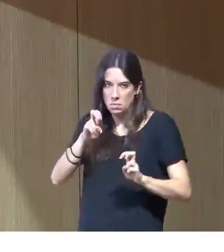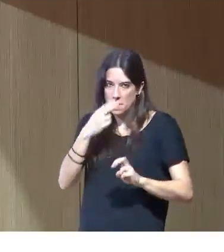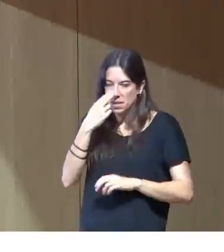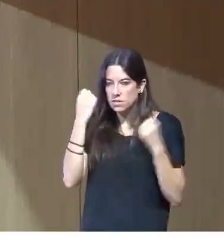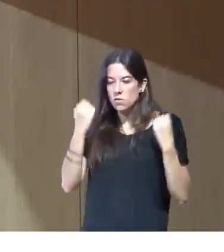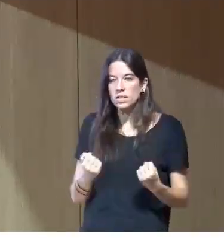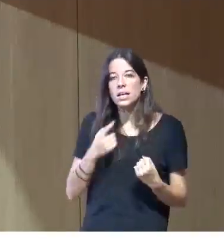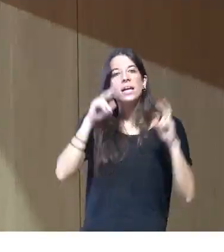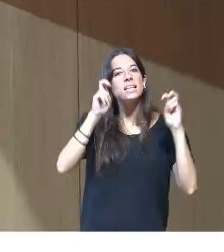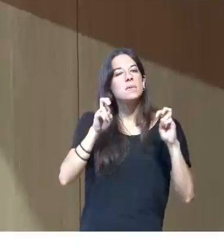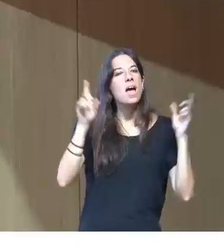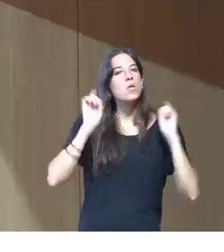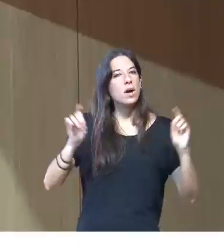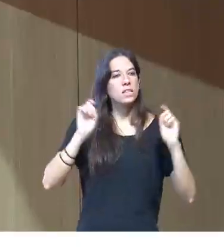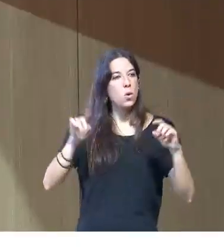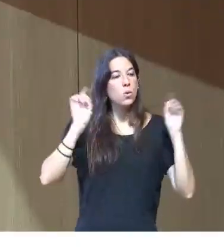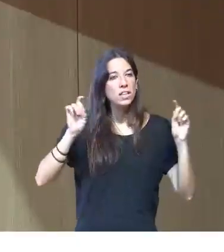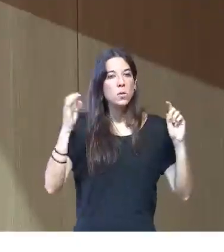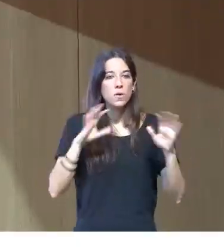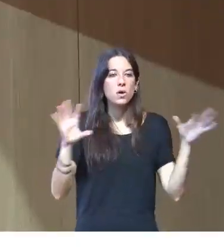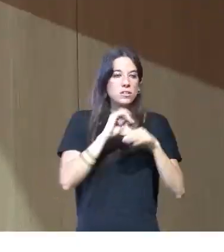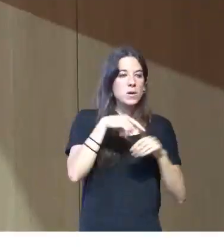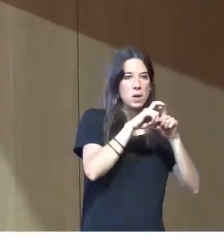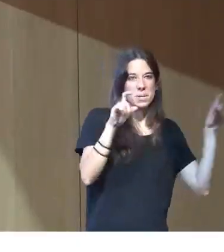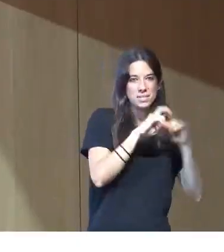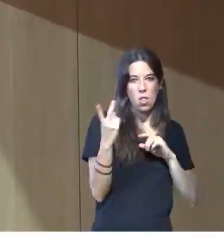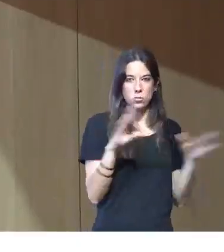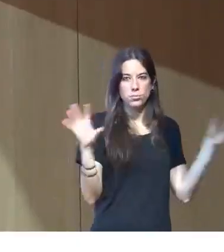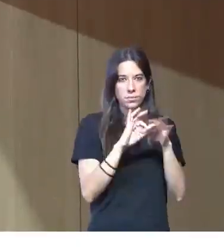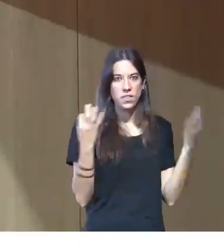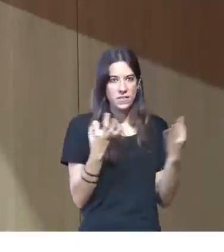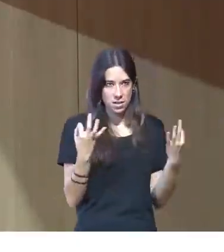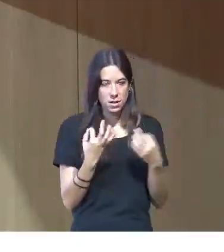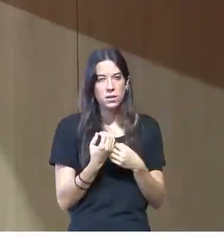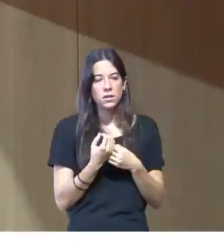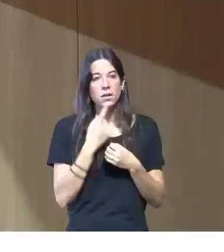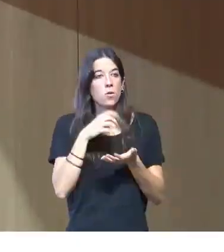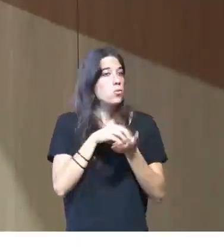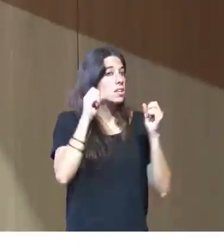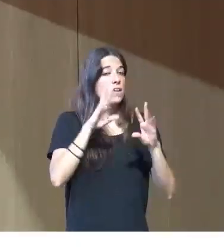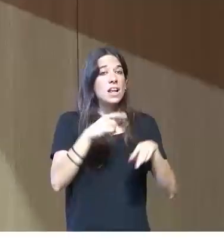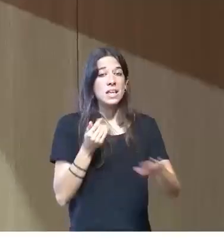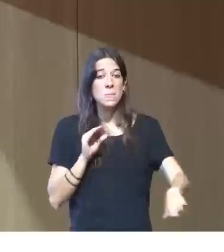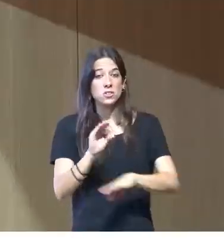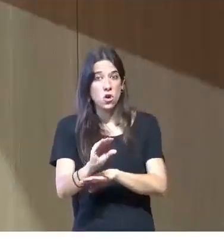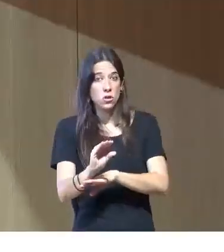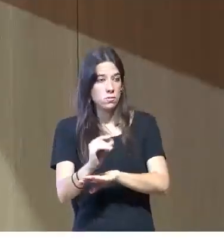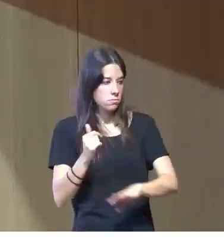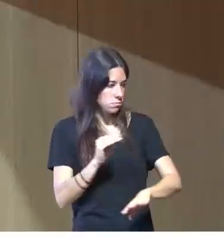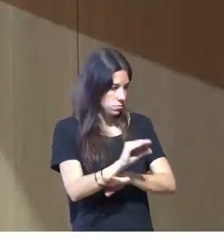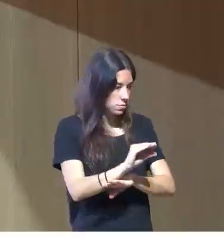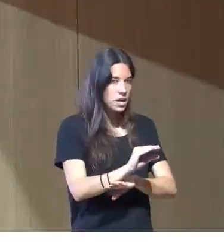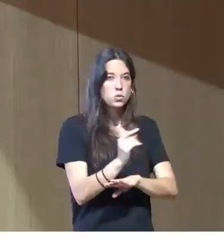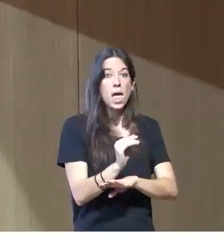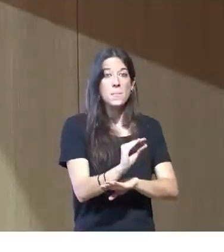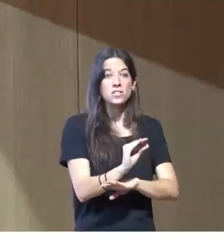la parte educativa tiene que estar súper conectada con la parte de empresa sin duda la inversión es una inversión No es otra cosa que se